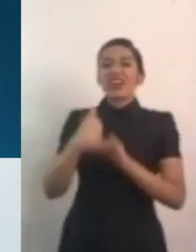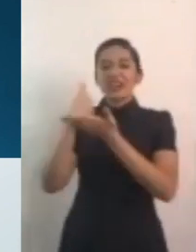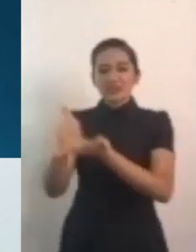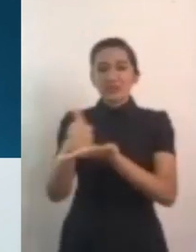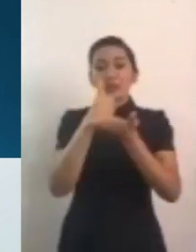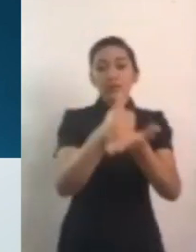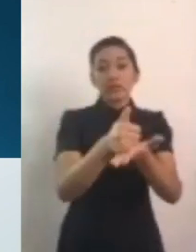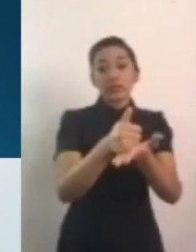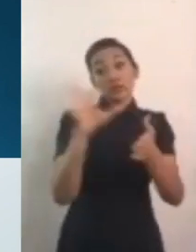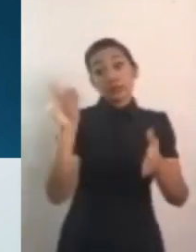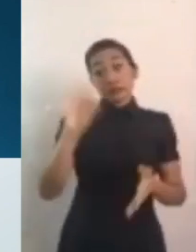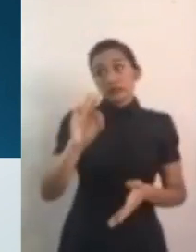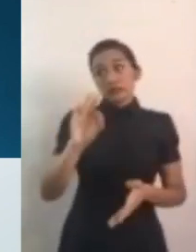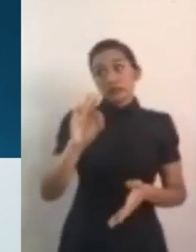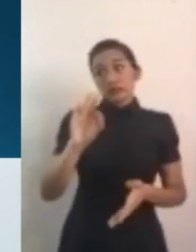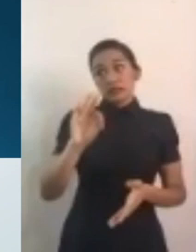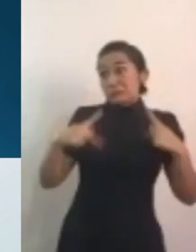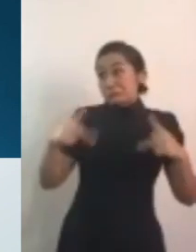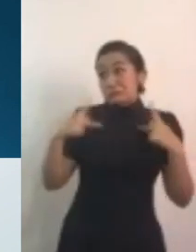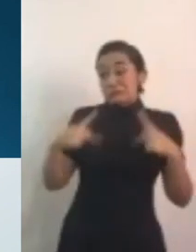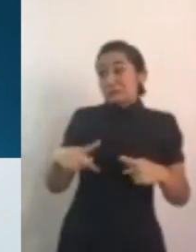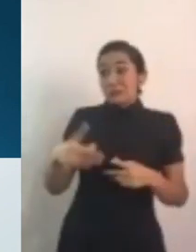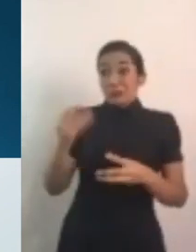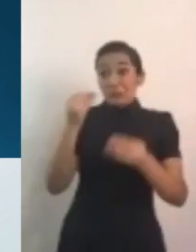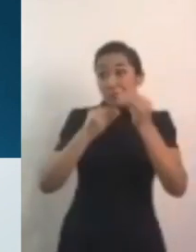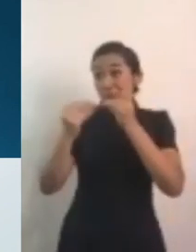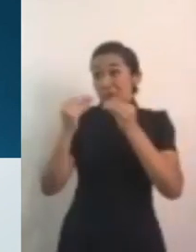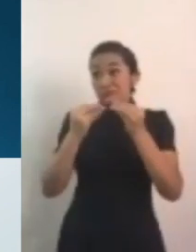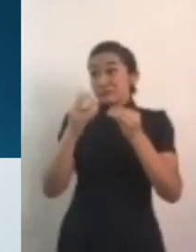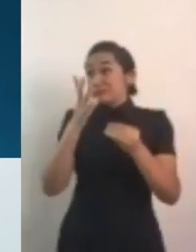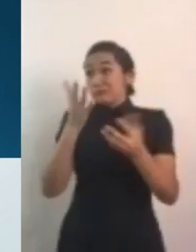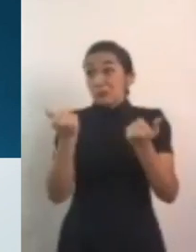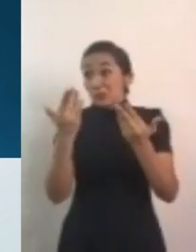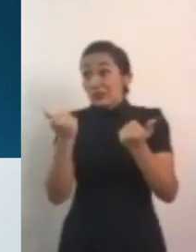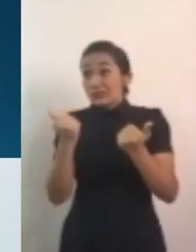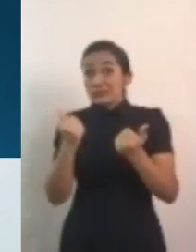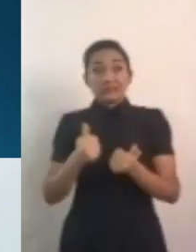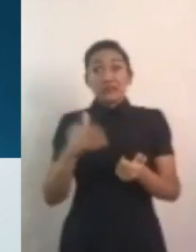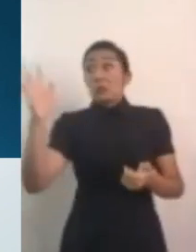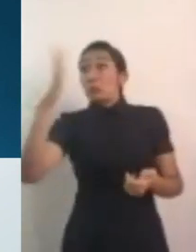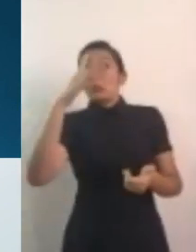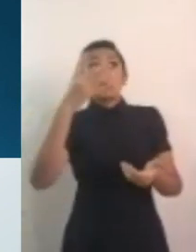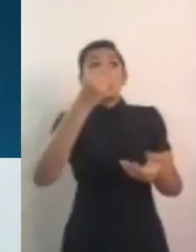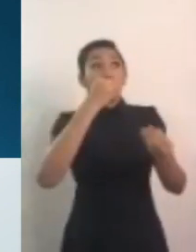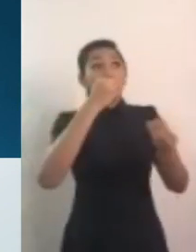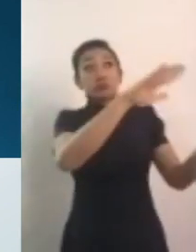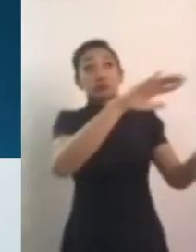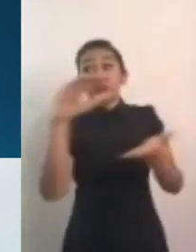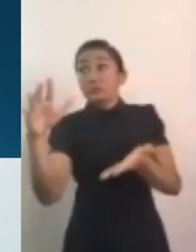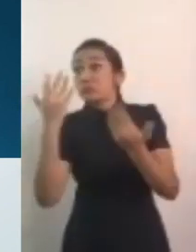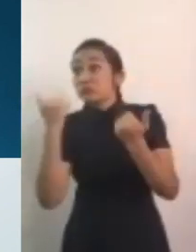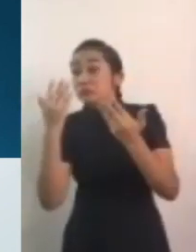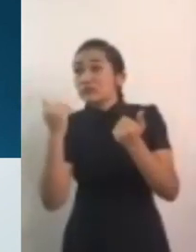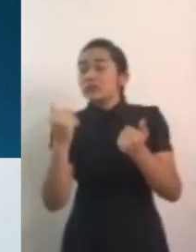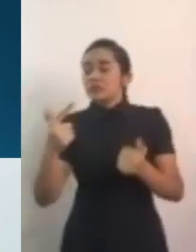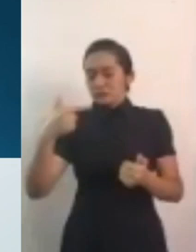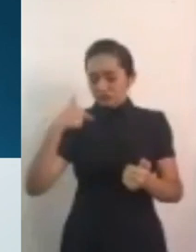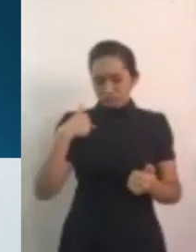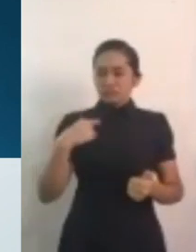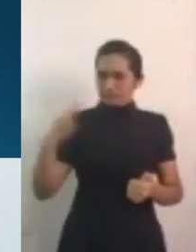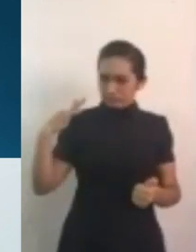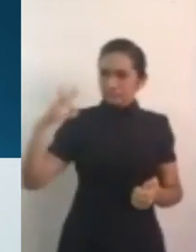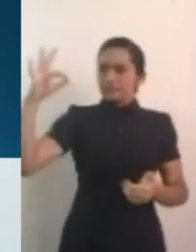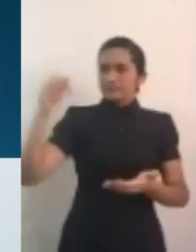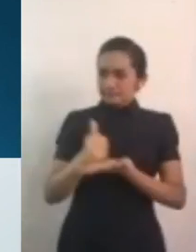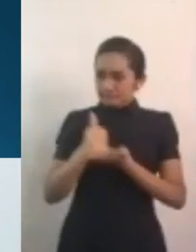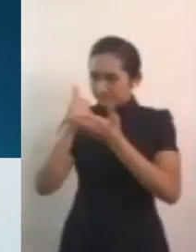las personas que no se pueden mover, puedo ayudar a dar información a personas a las que les hace más falta, etc.